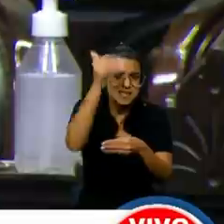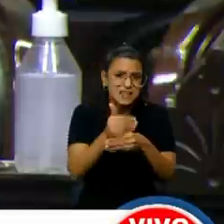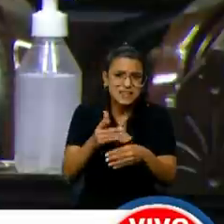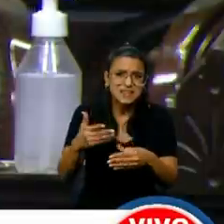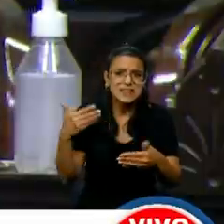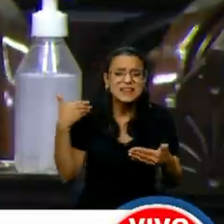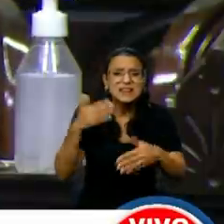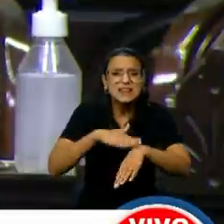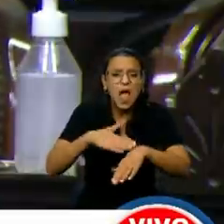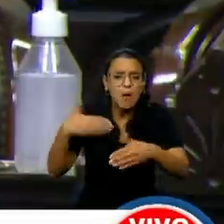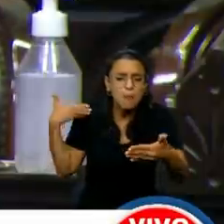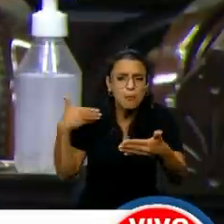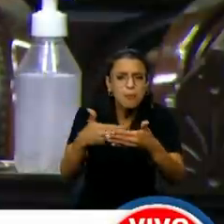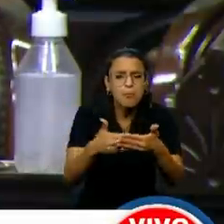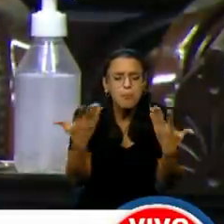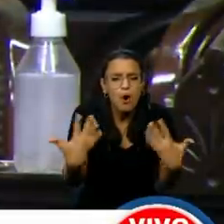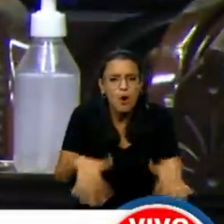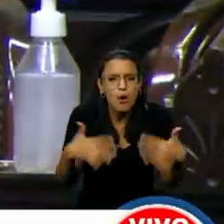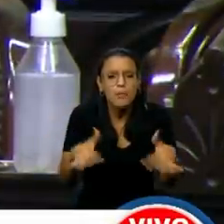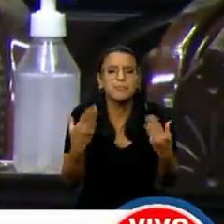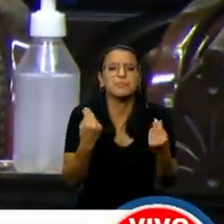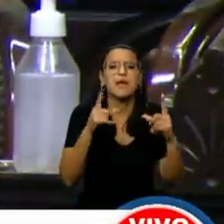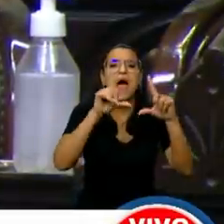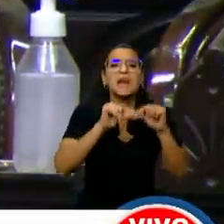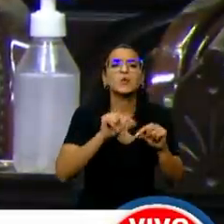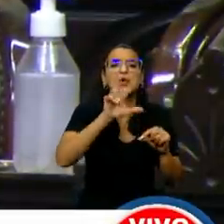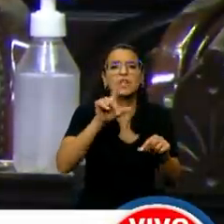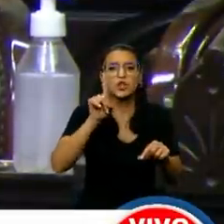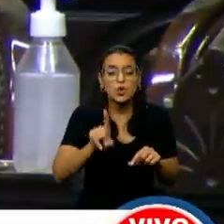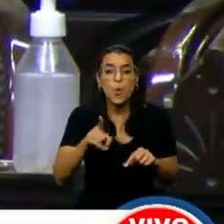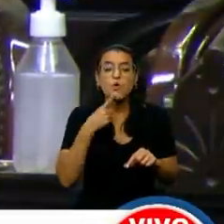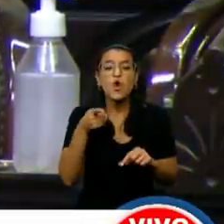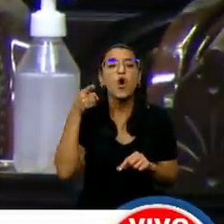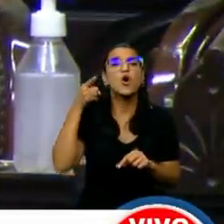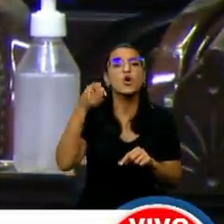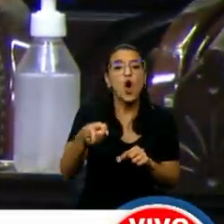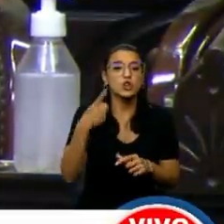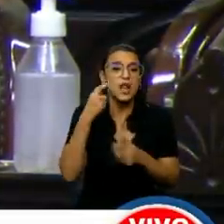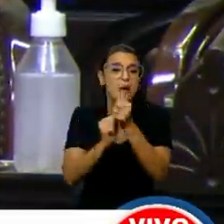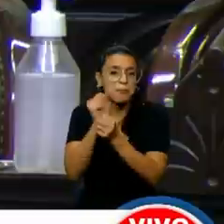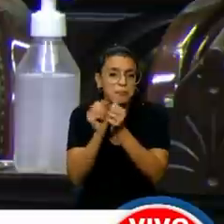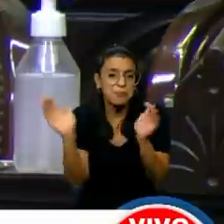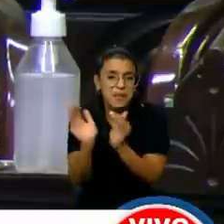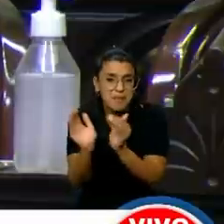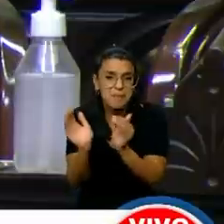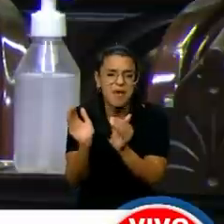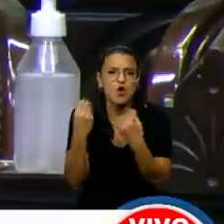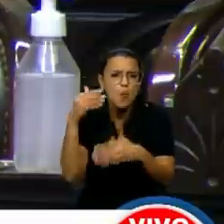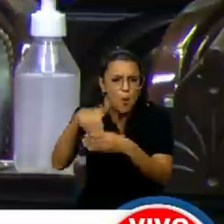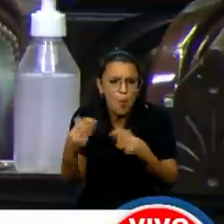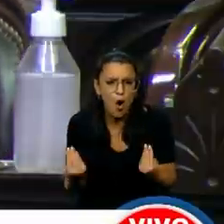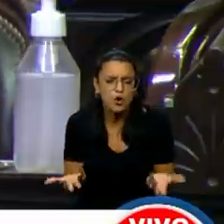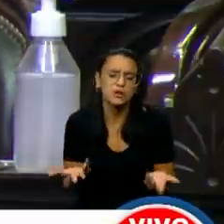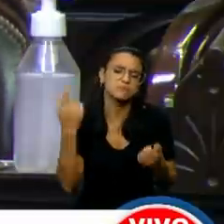tiempo cómo vamos a votar un artículo como el 31 que afecta directamente a las pymes así como esto hay